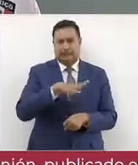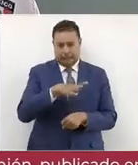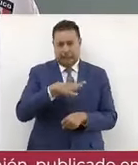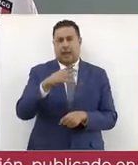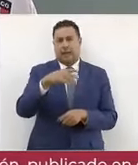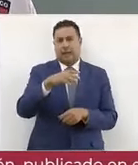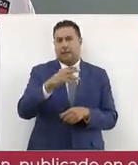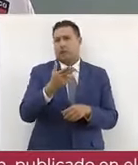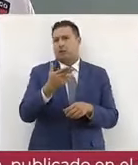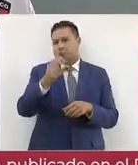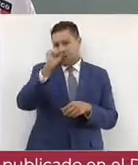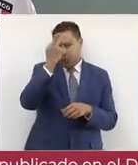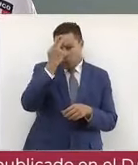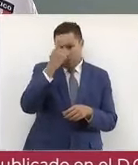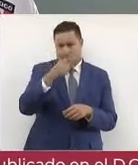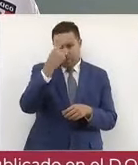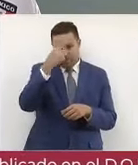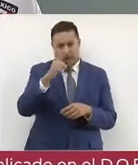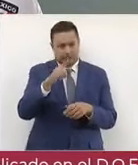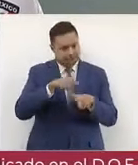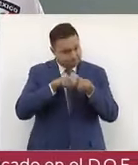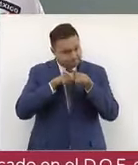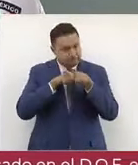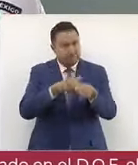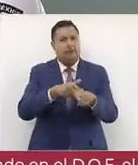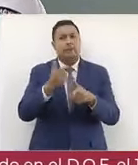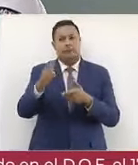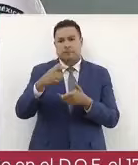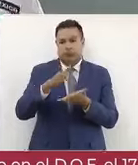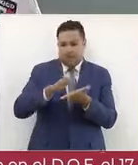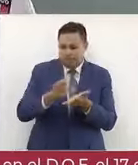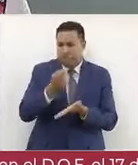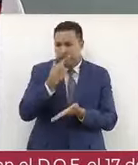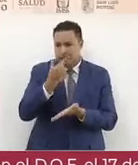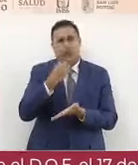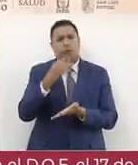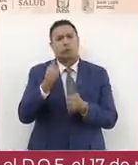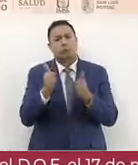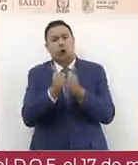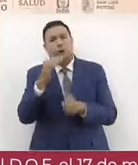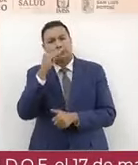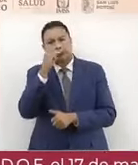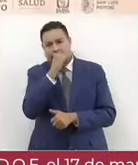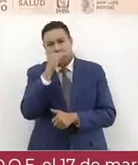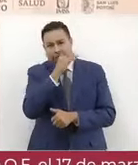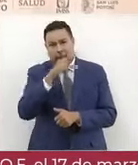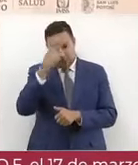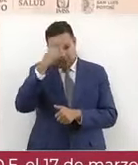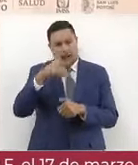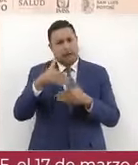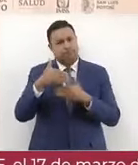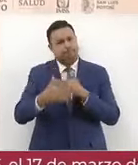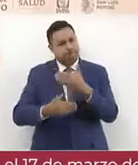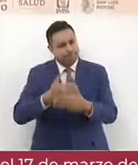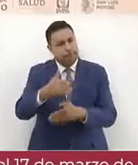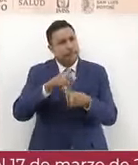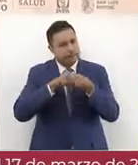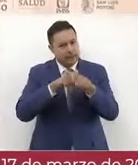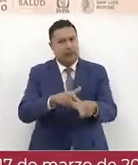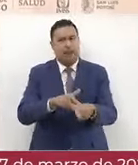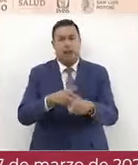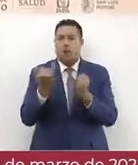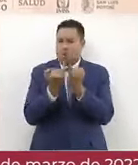estado y para no dejar de prestar la atención y medicamentos gratuitos en lo que concluye este gran proceso.